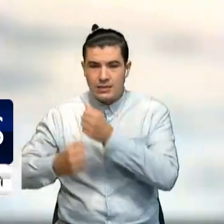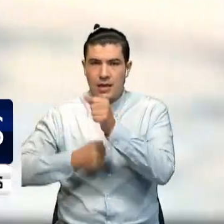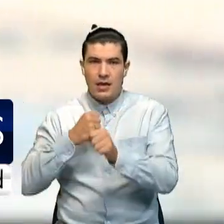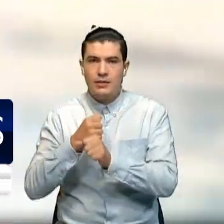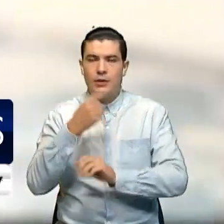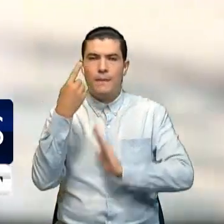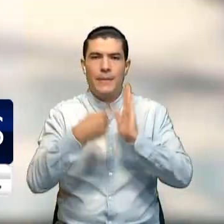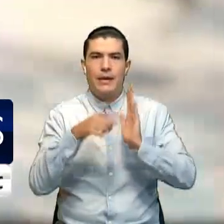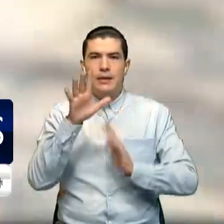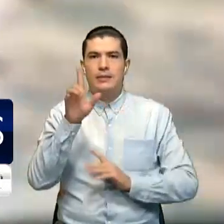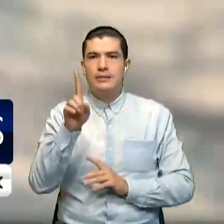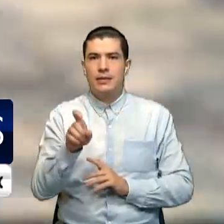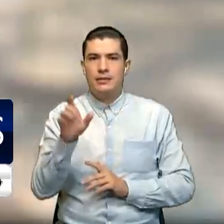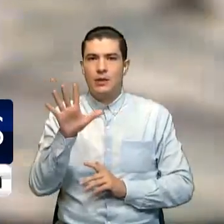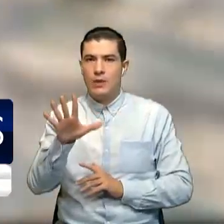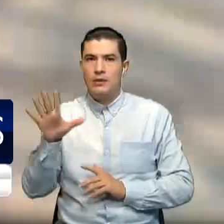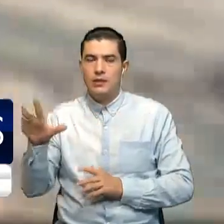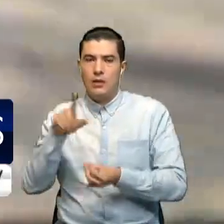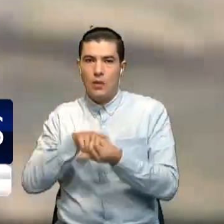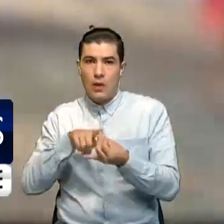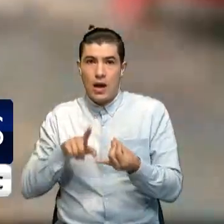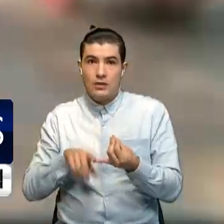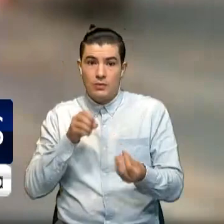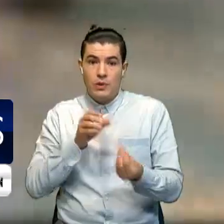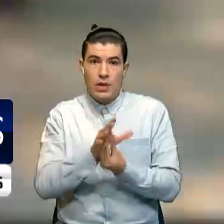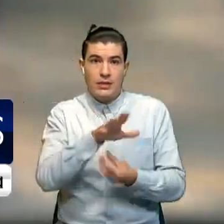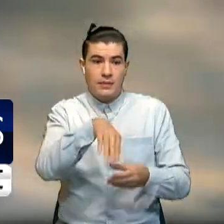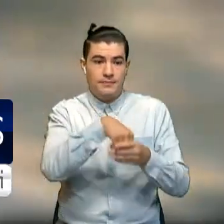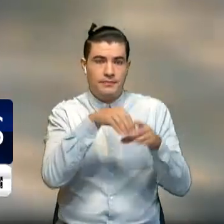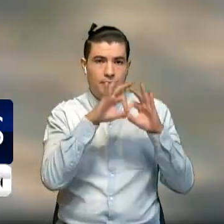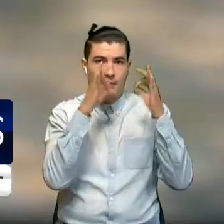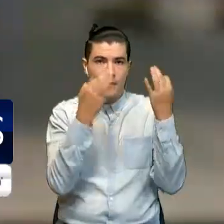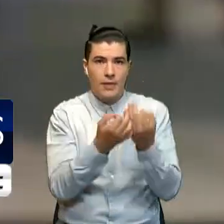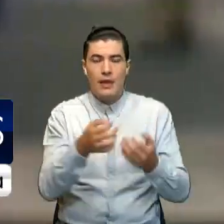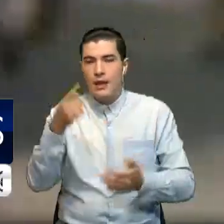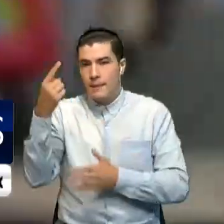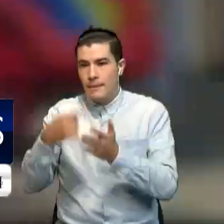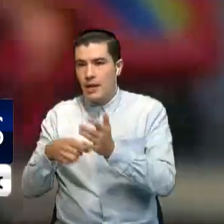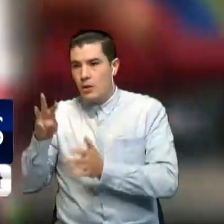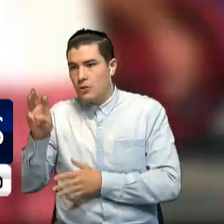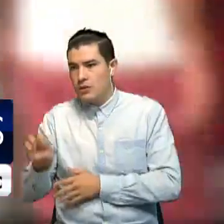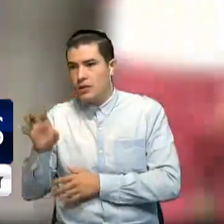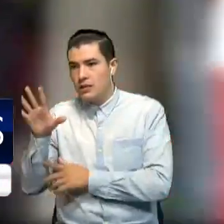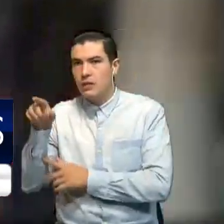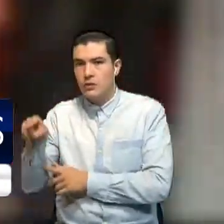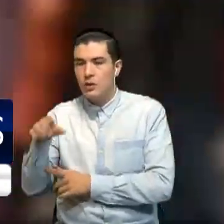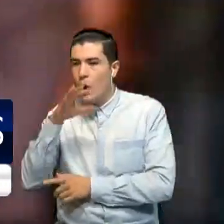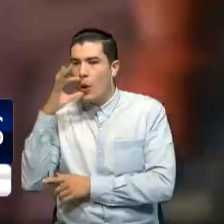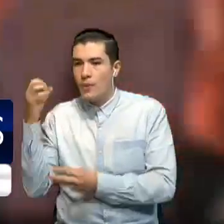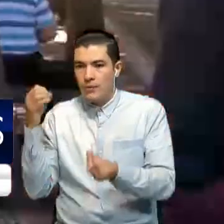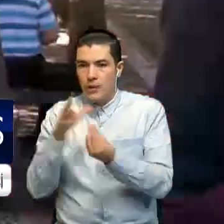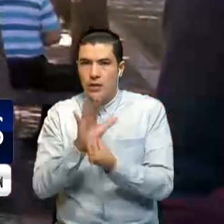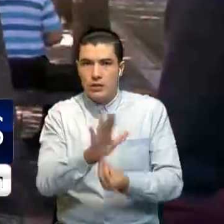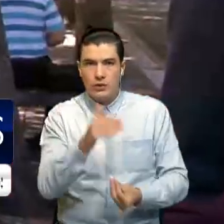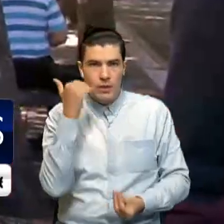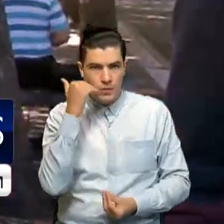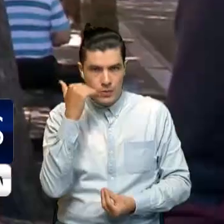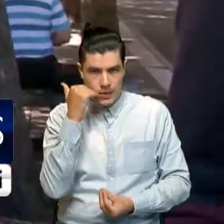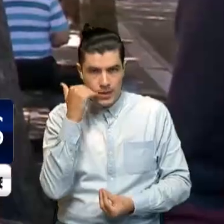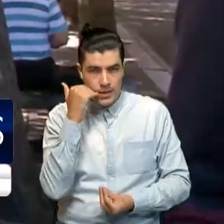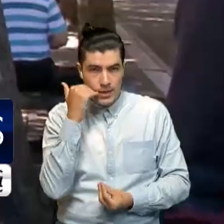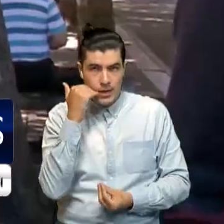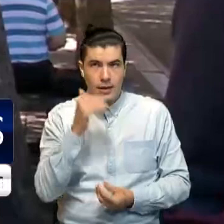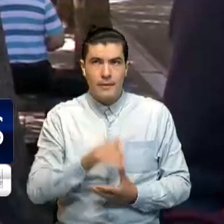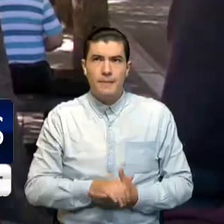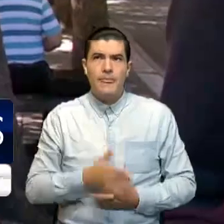mil 655 casos de violencia intrafamiliar de los cuales mil ochenta y cinco son de hombres a mujeres considero que